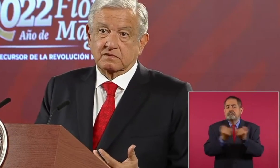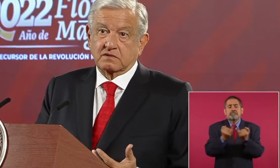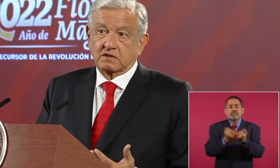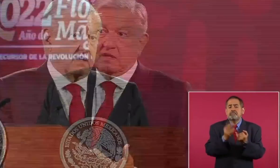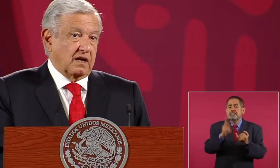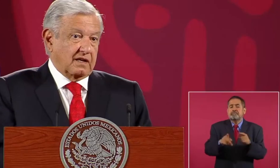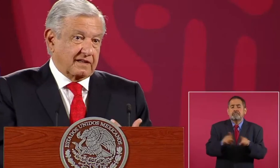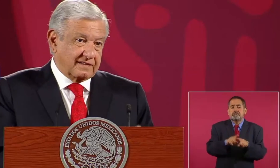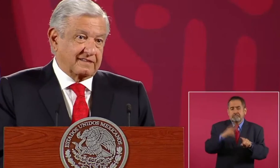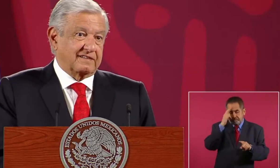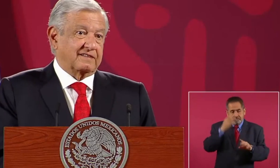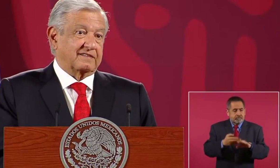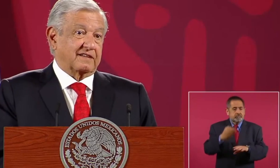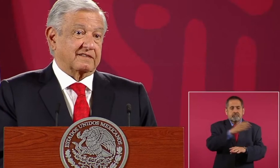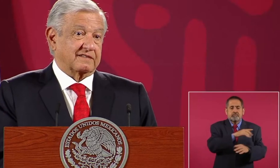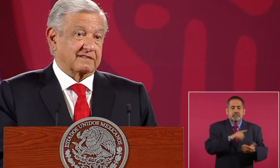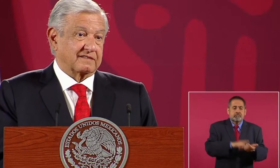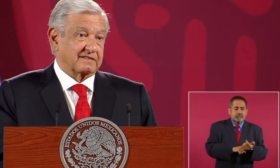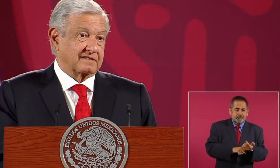propios regionalismos.